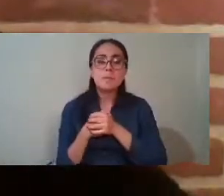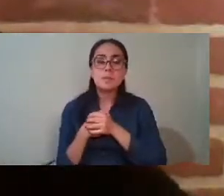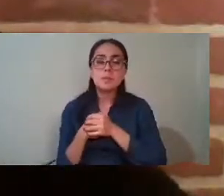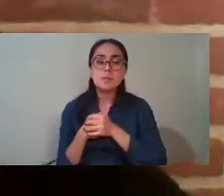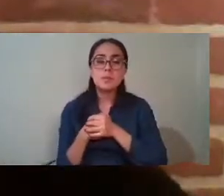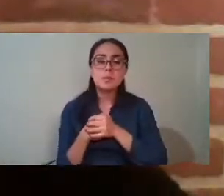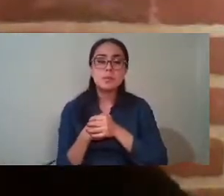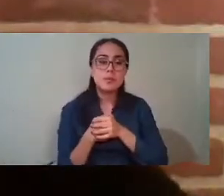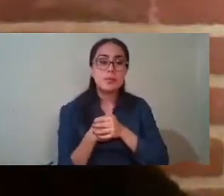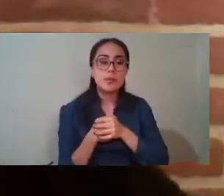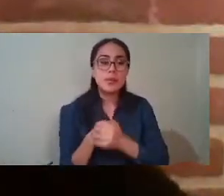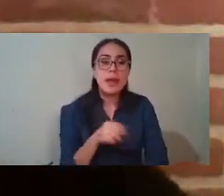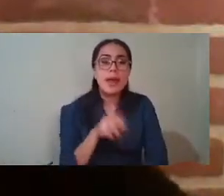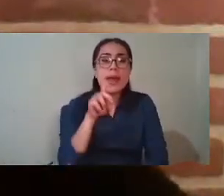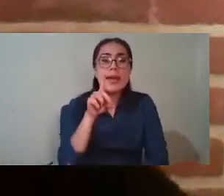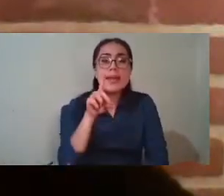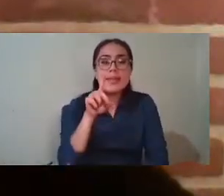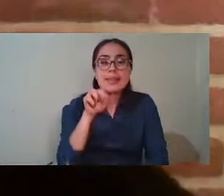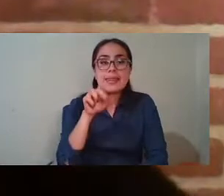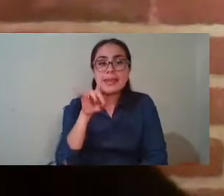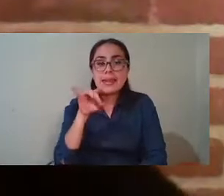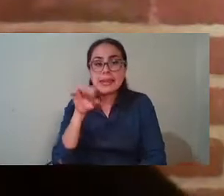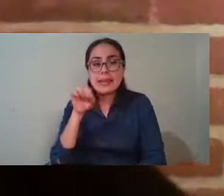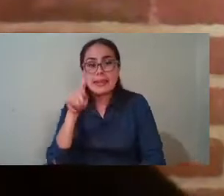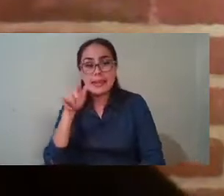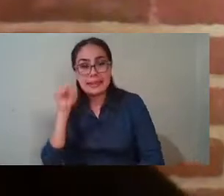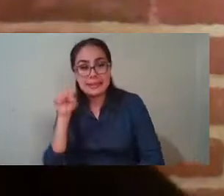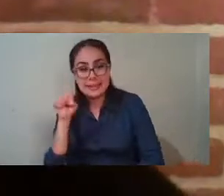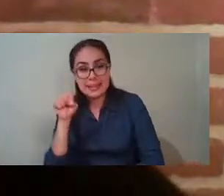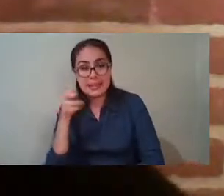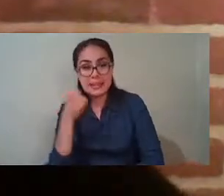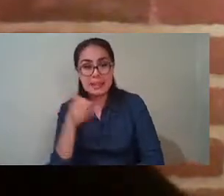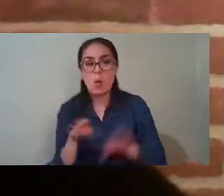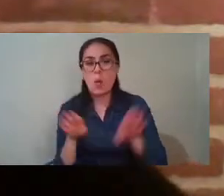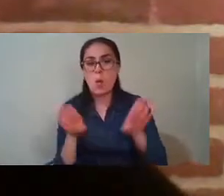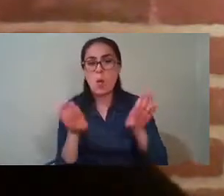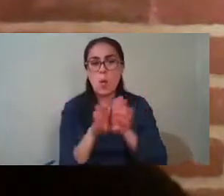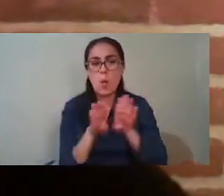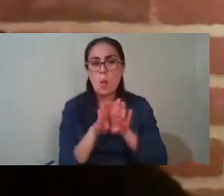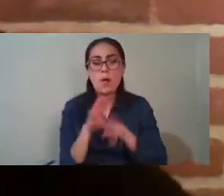Los dadaístas decían, la idea se hace en la boca.